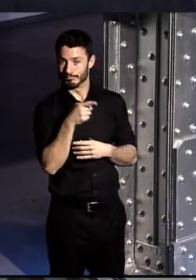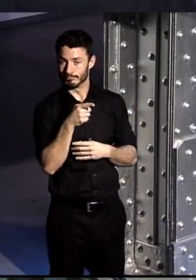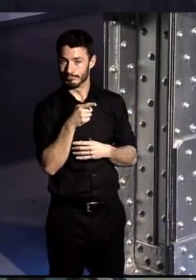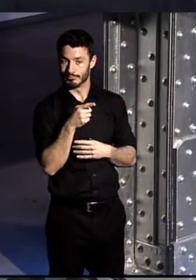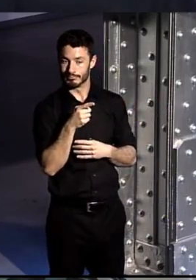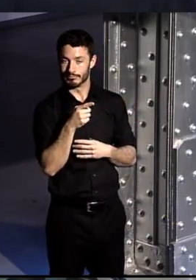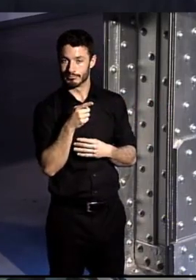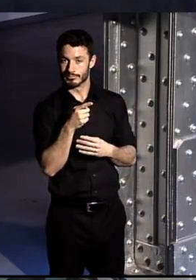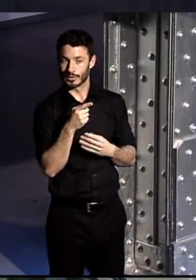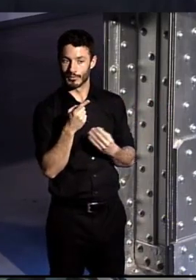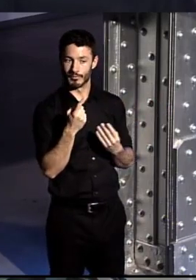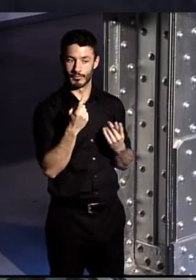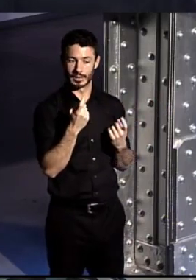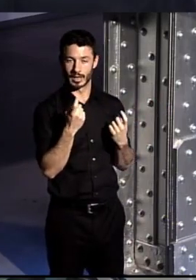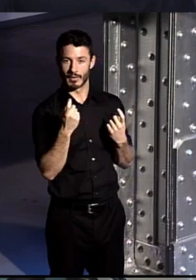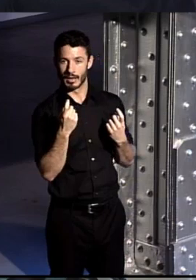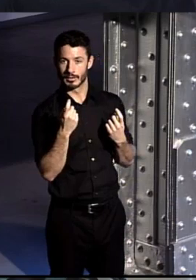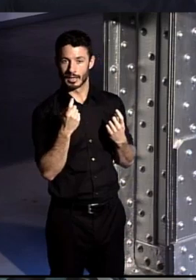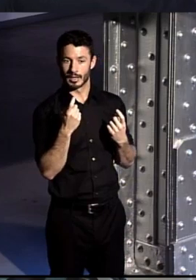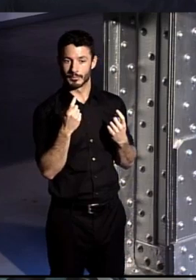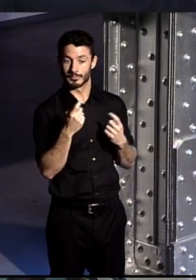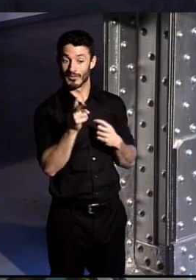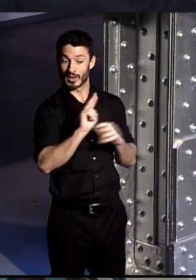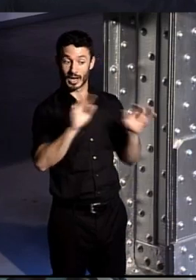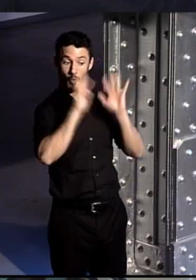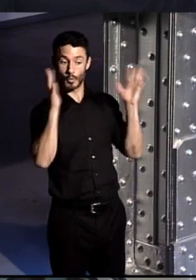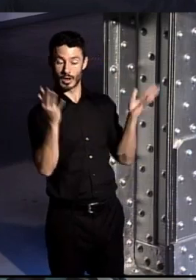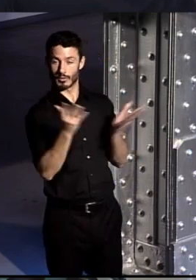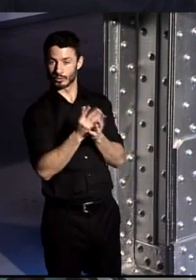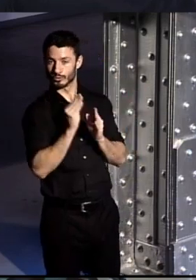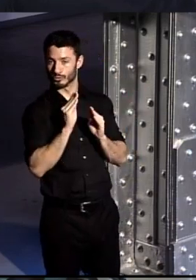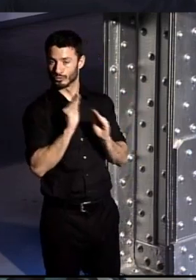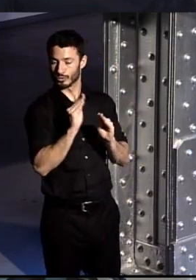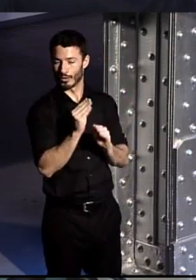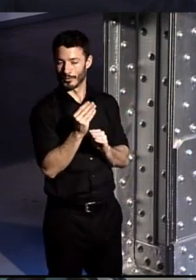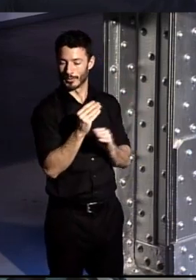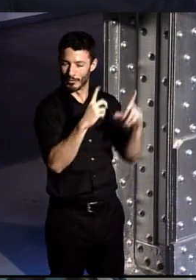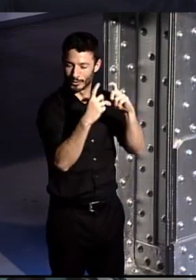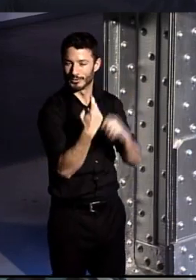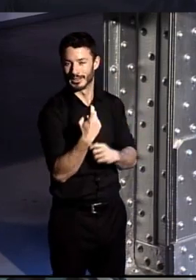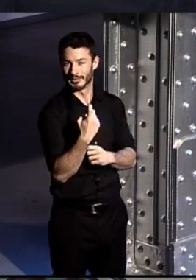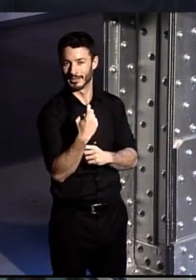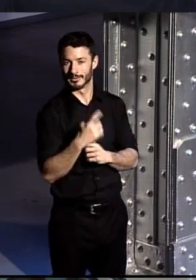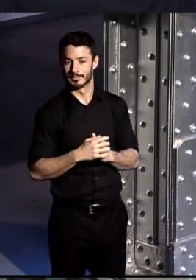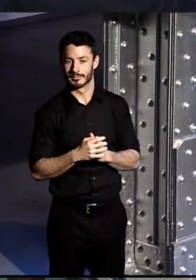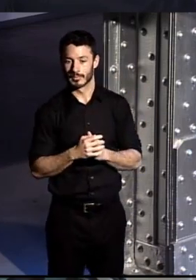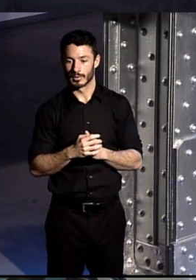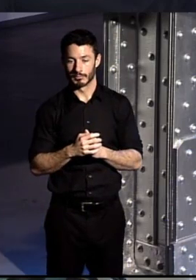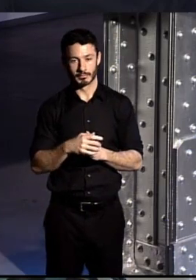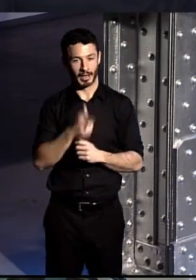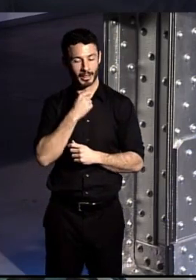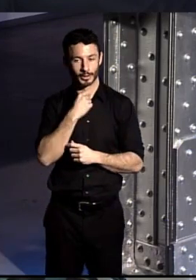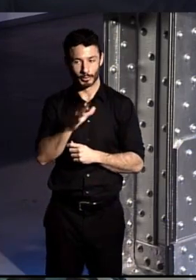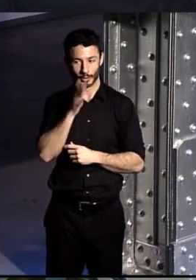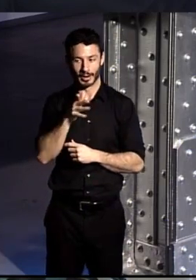nuestra percepción del universo verniano, ¿no? Que no... Me hace gracia porque queríamos venir a hablar de si Verne era misógino y al final somos